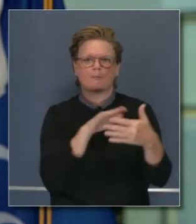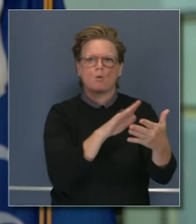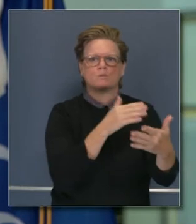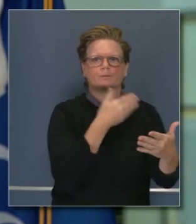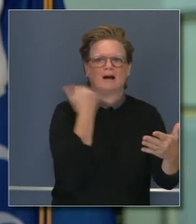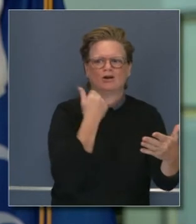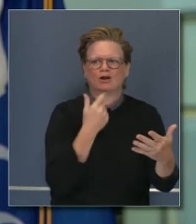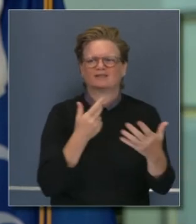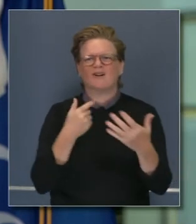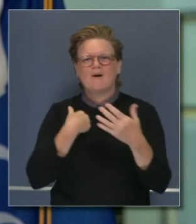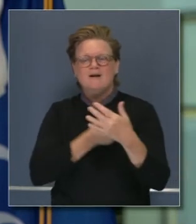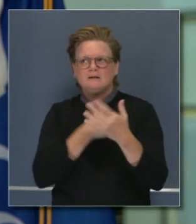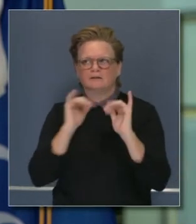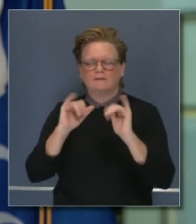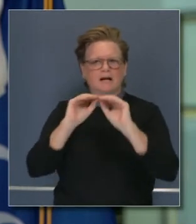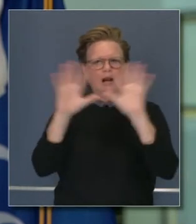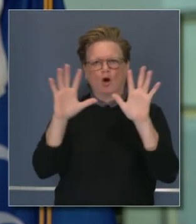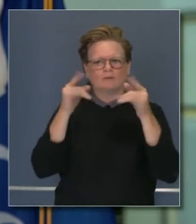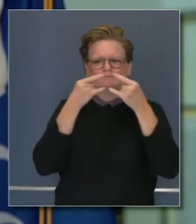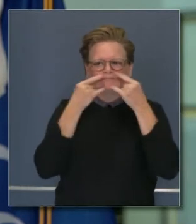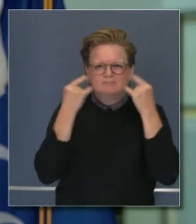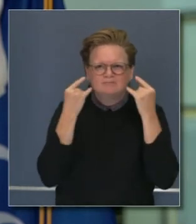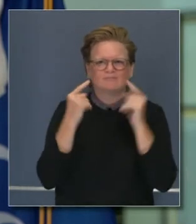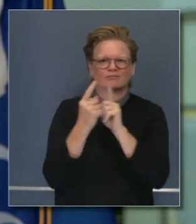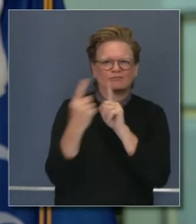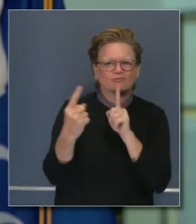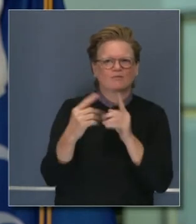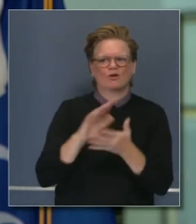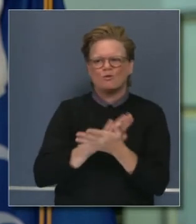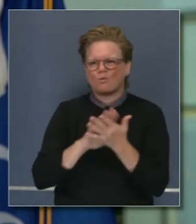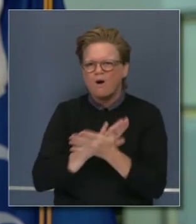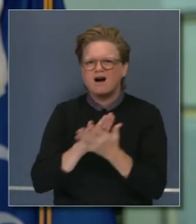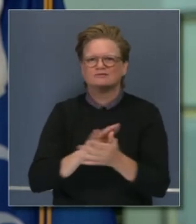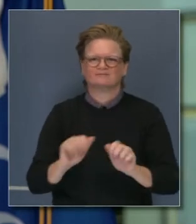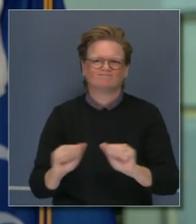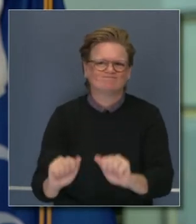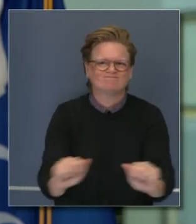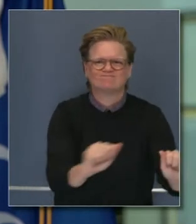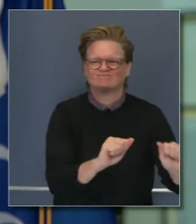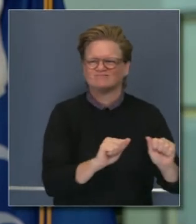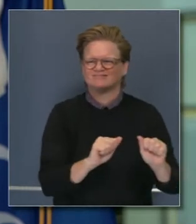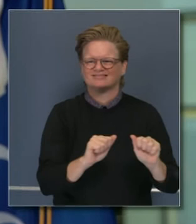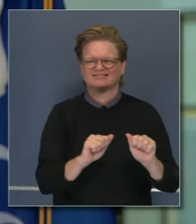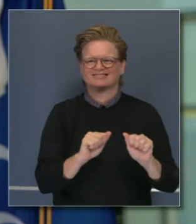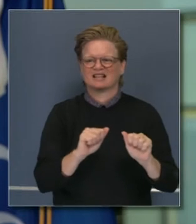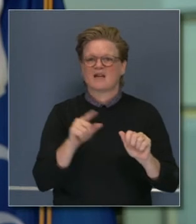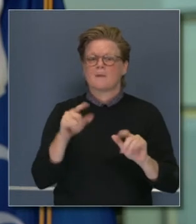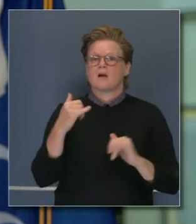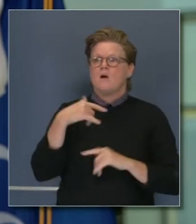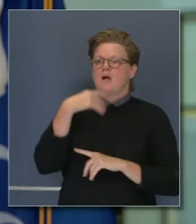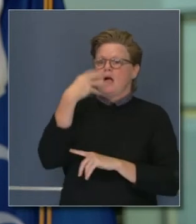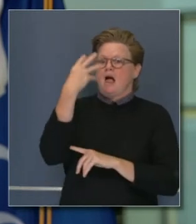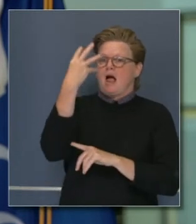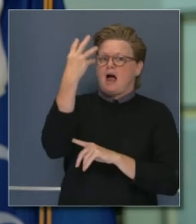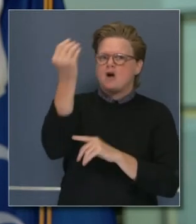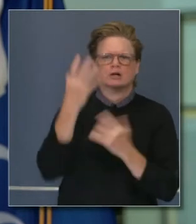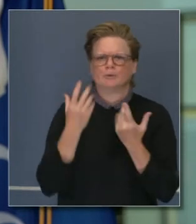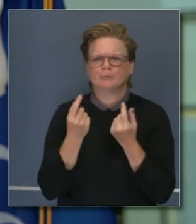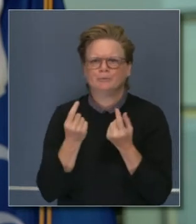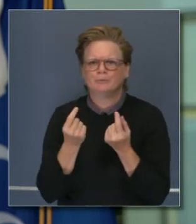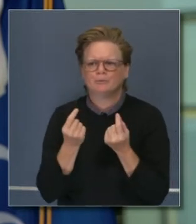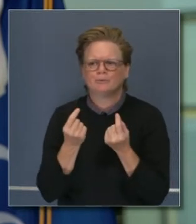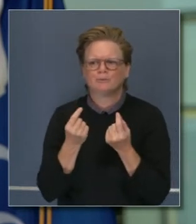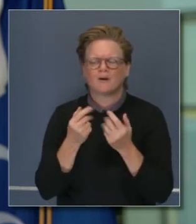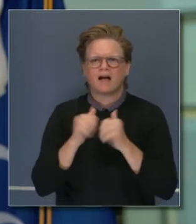use mascarillas, guarden distancia física y se laven las manos, cuidando qué hagan cuando están con miembros de sus familias, como vieron en